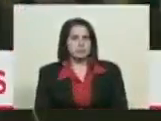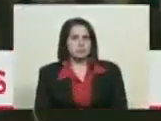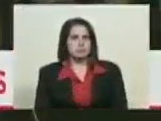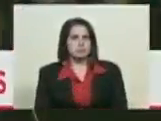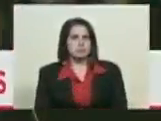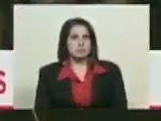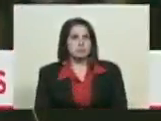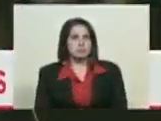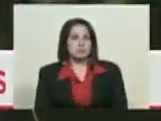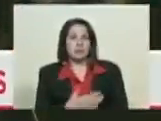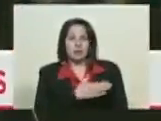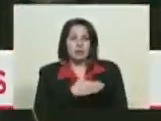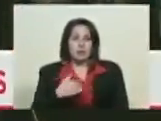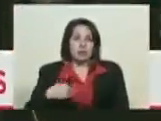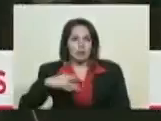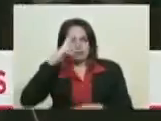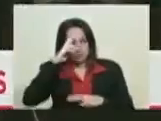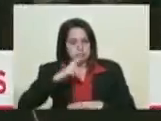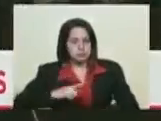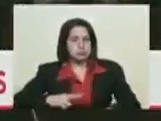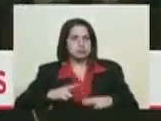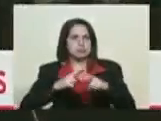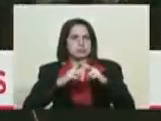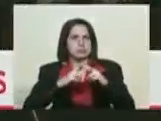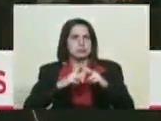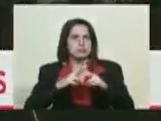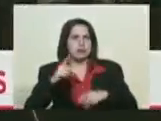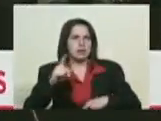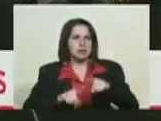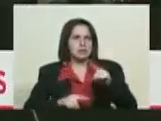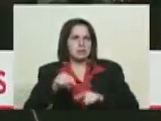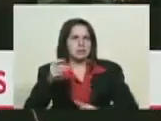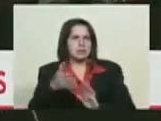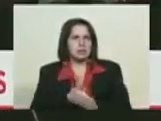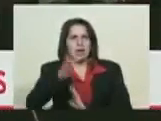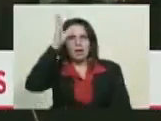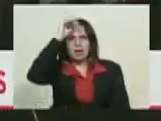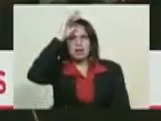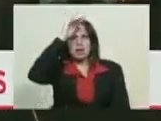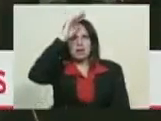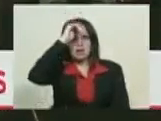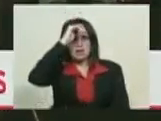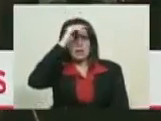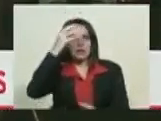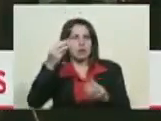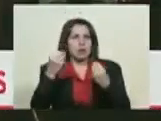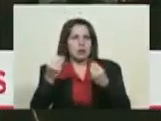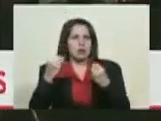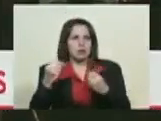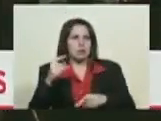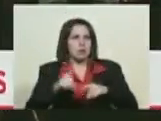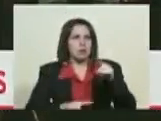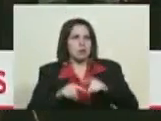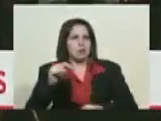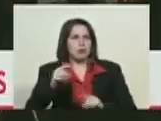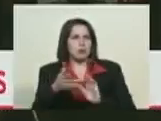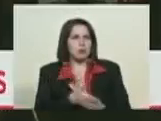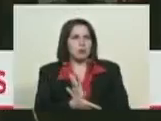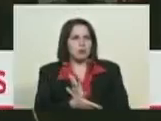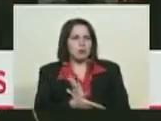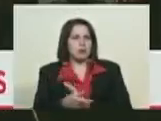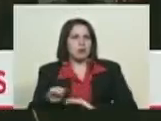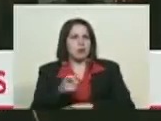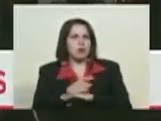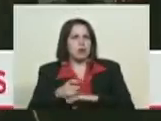Quiero hacer un reconocimiento a Manuel Rosales, ex gobernador que se lanzó para la calle. Sacó una buena